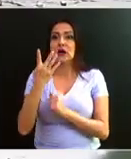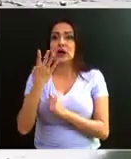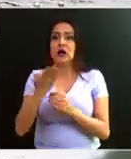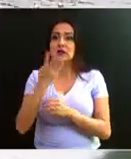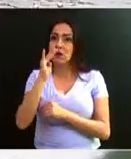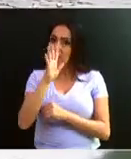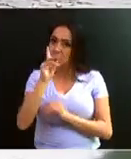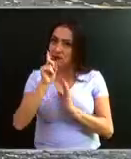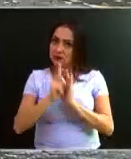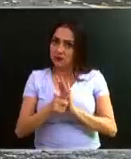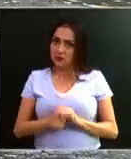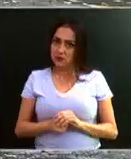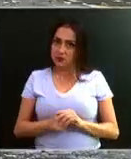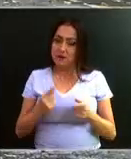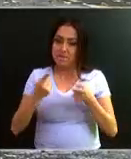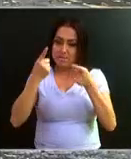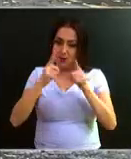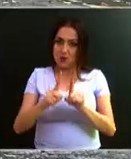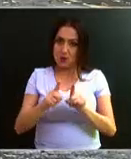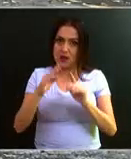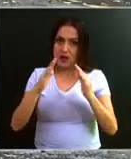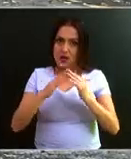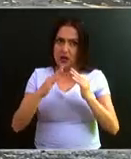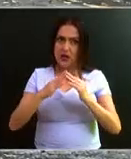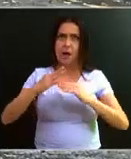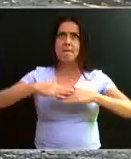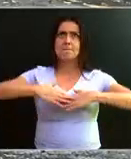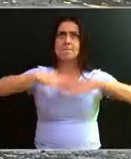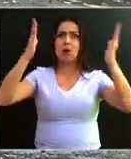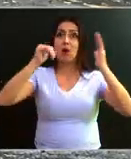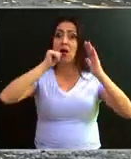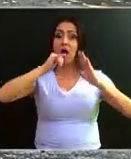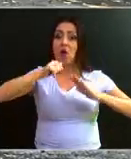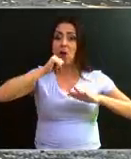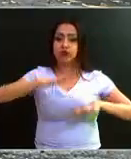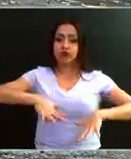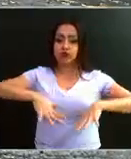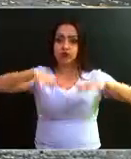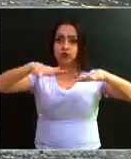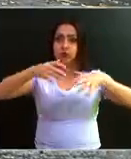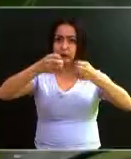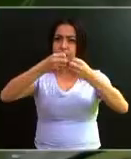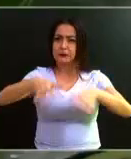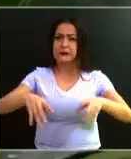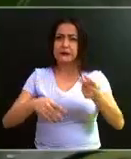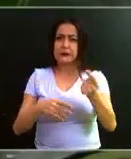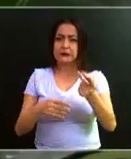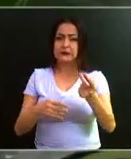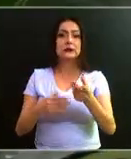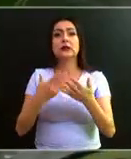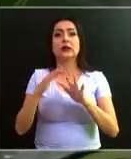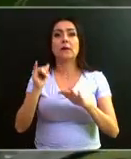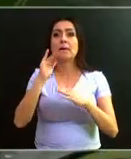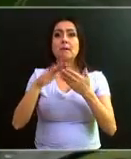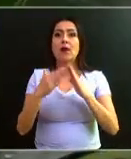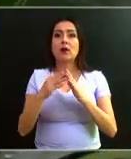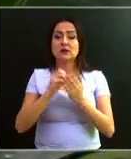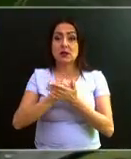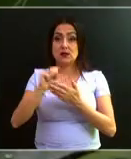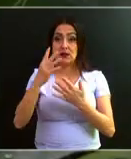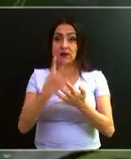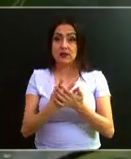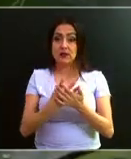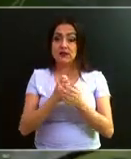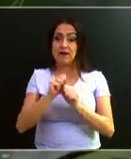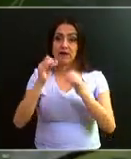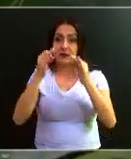45 minutos, lo que provocaron que las casas destechadas se inundaran, ocasionando pérdidas cuantiosas materiales en barrios como San Sebastián,